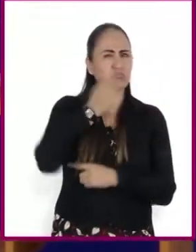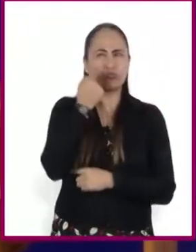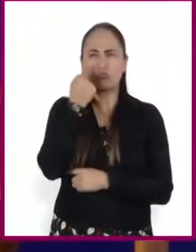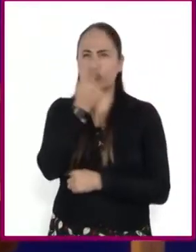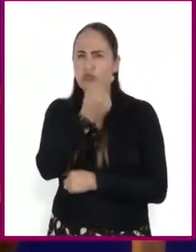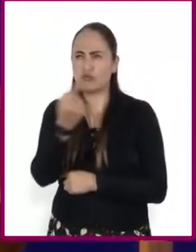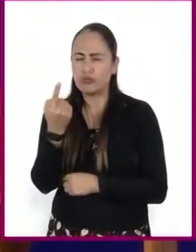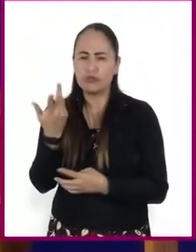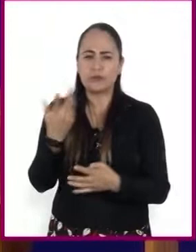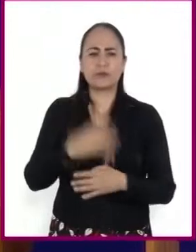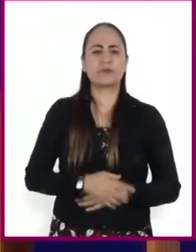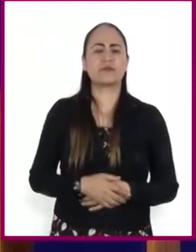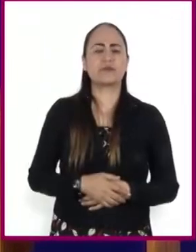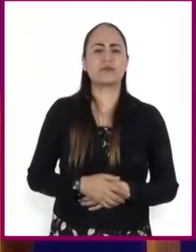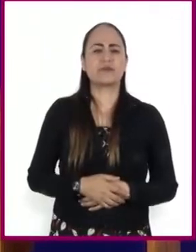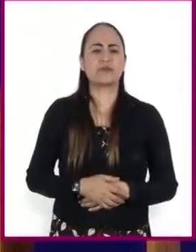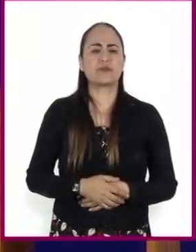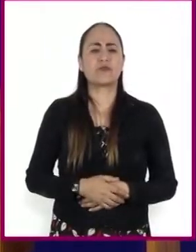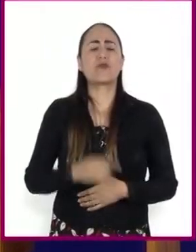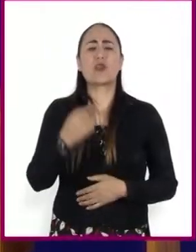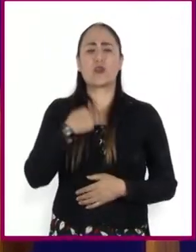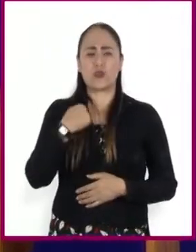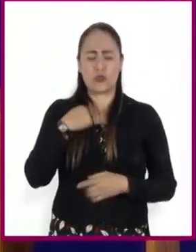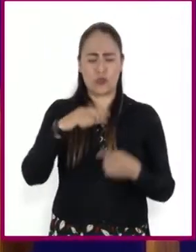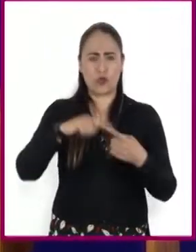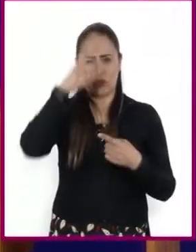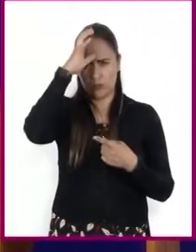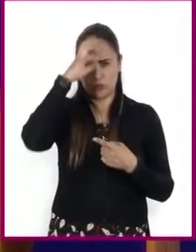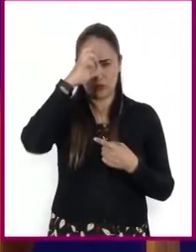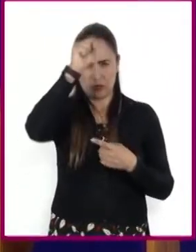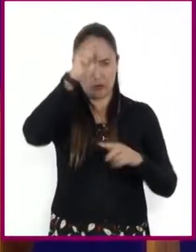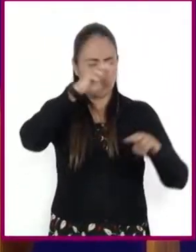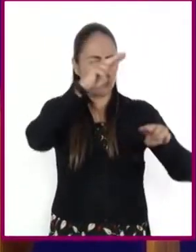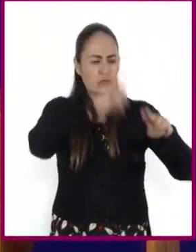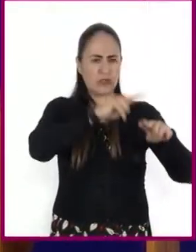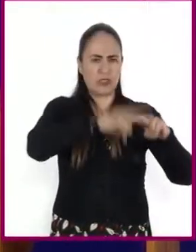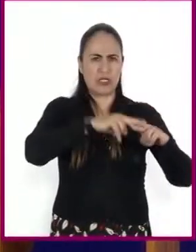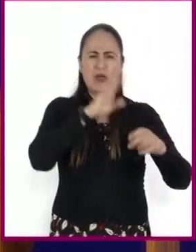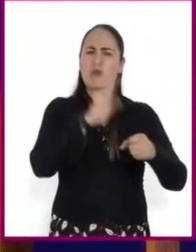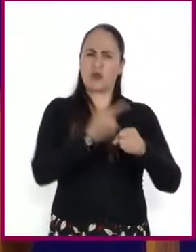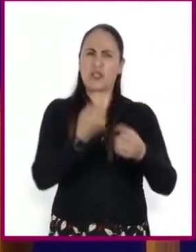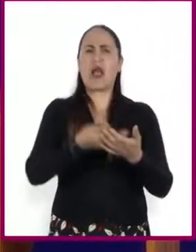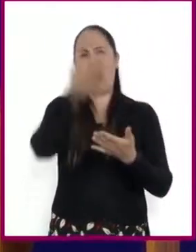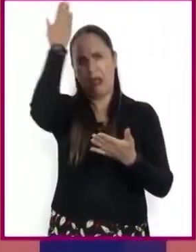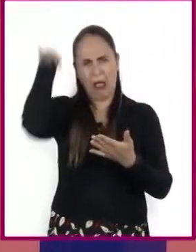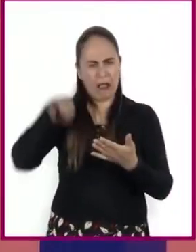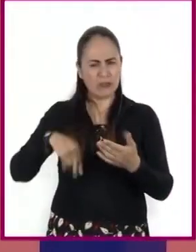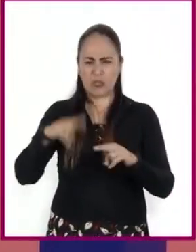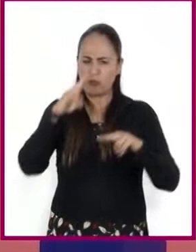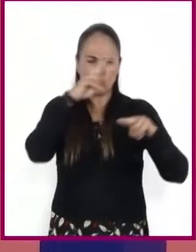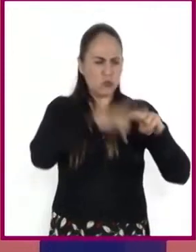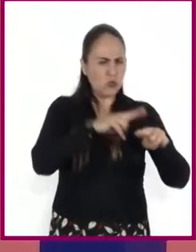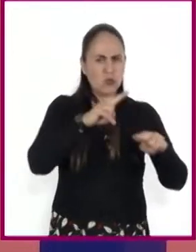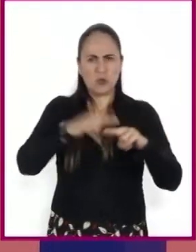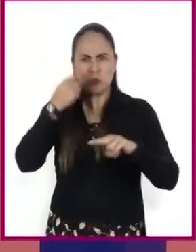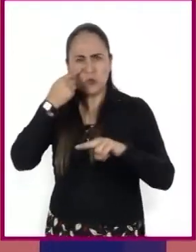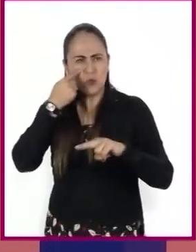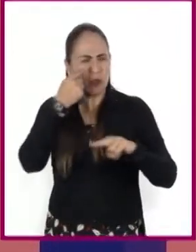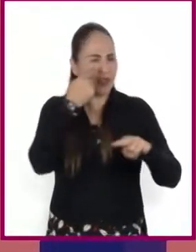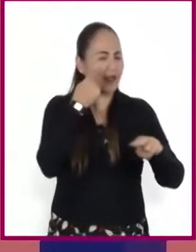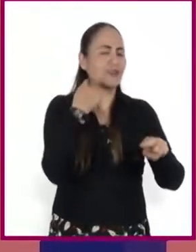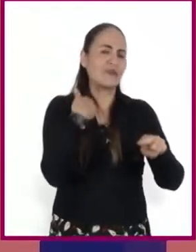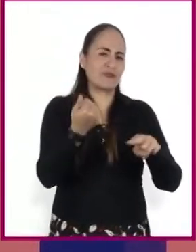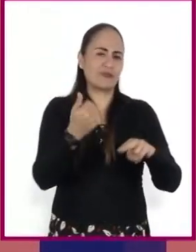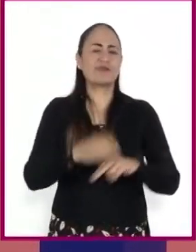Yo me formé un concepto de silla gracias a todas las sillas que he usado. Así es.